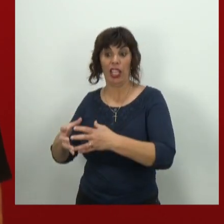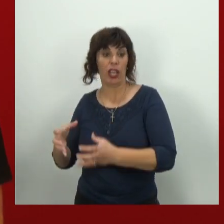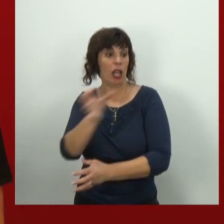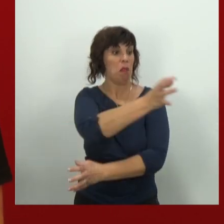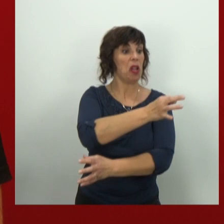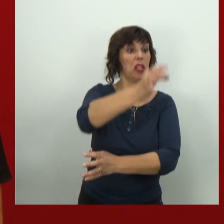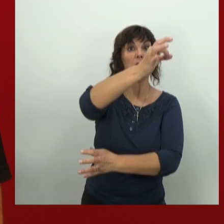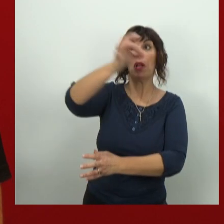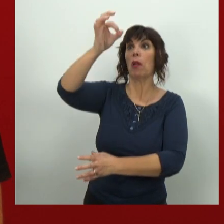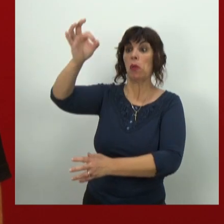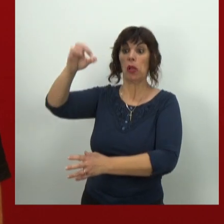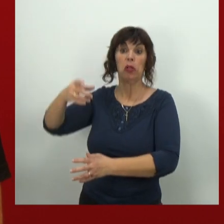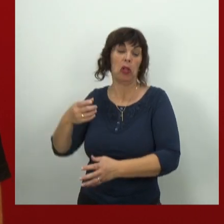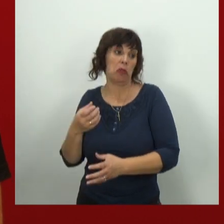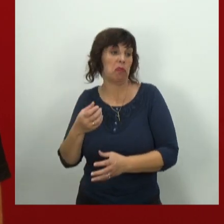pero